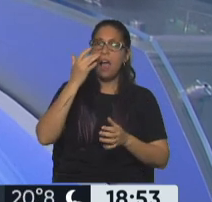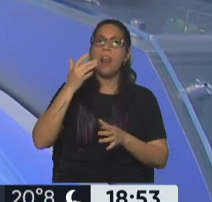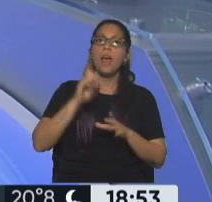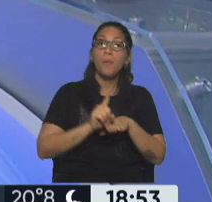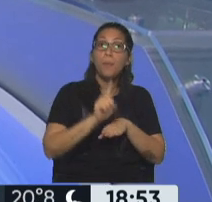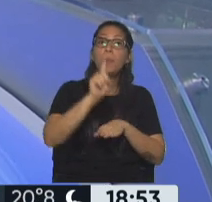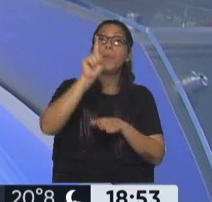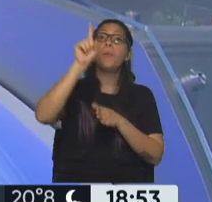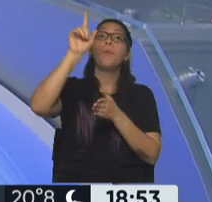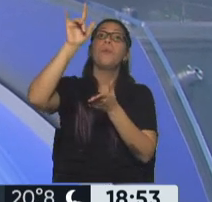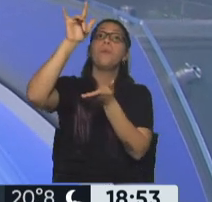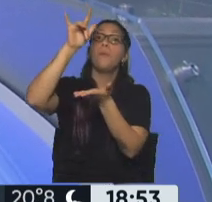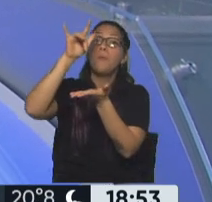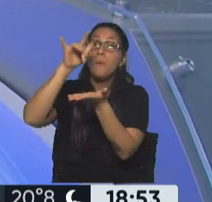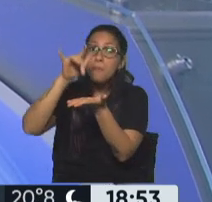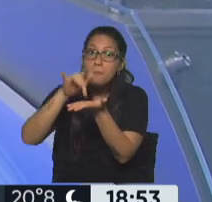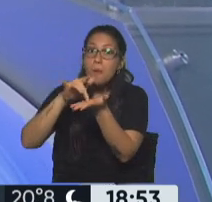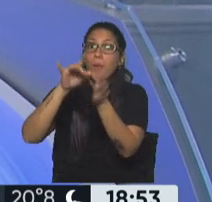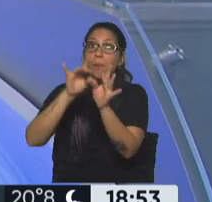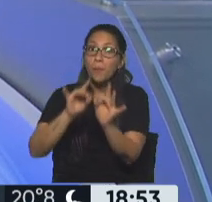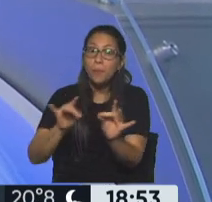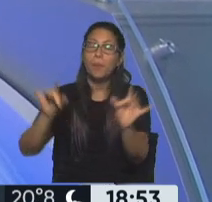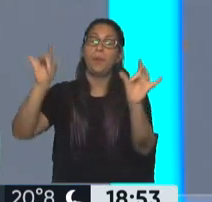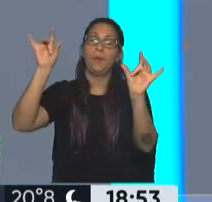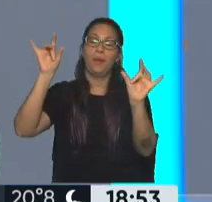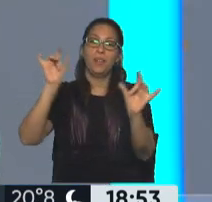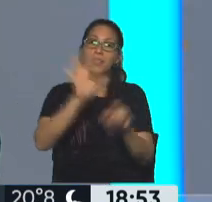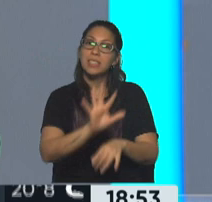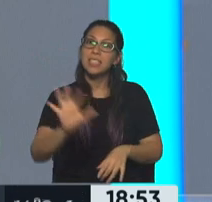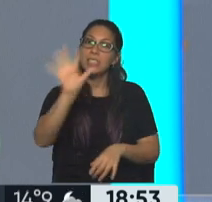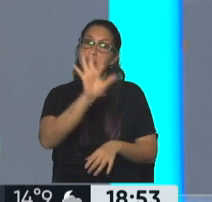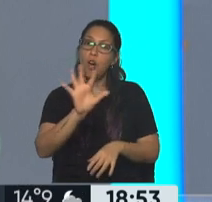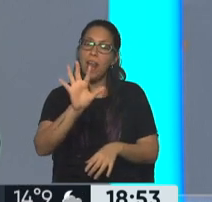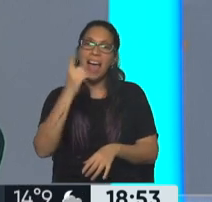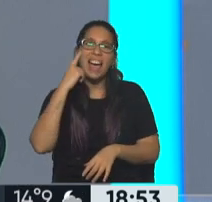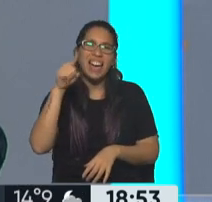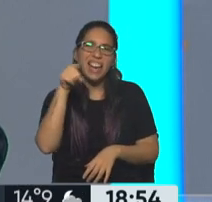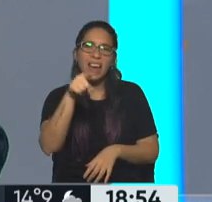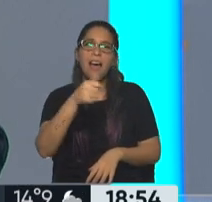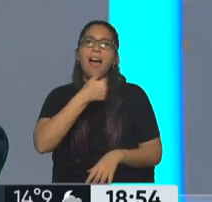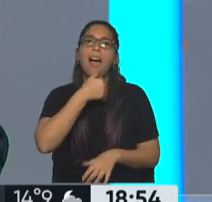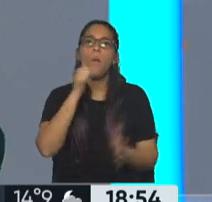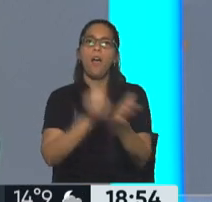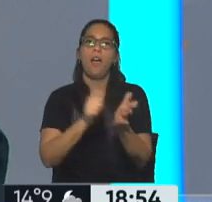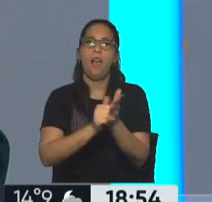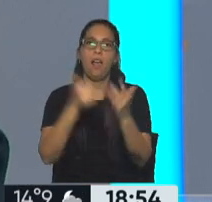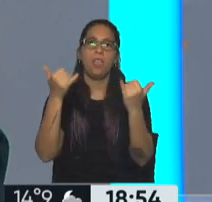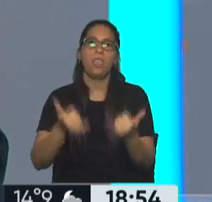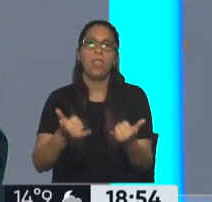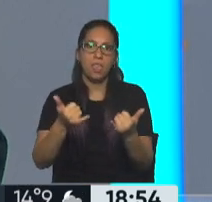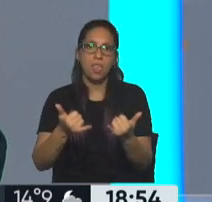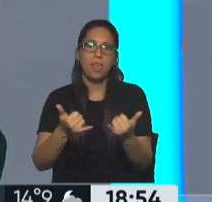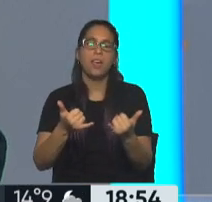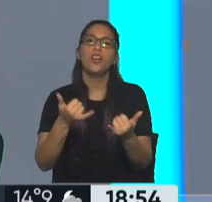nave a 600 kilómetros del Polo Sur porque es una zona donde se cree que hay agua congelada Entonces